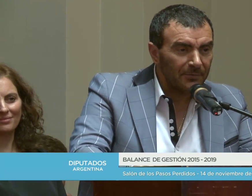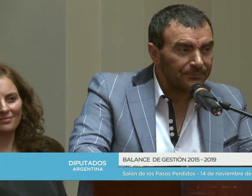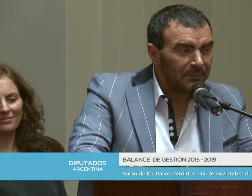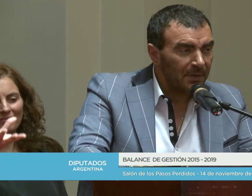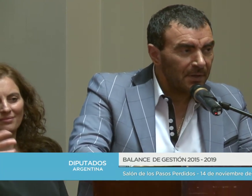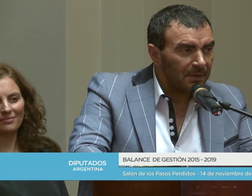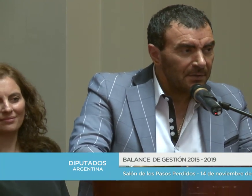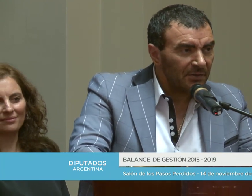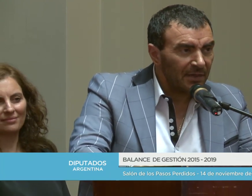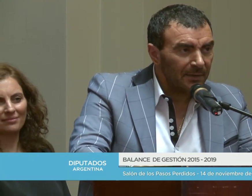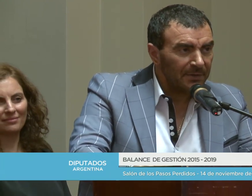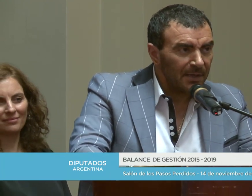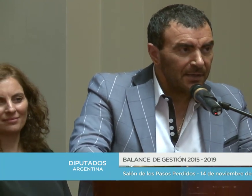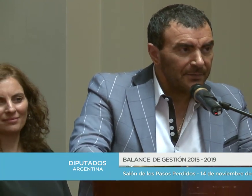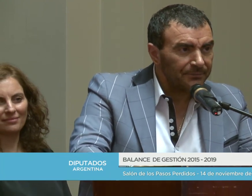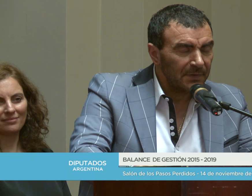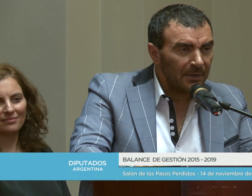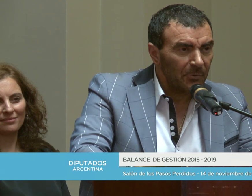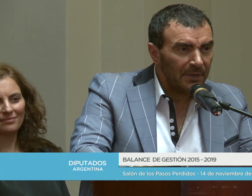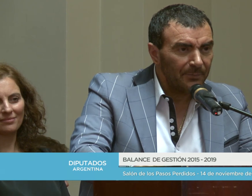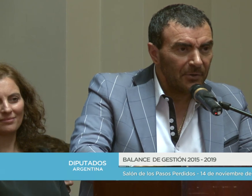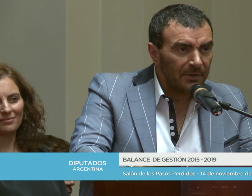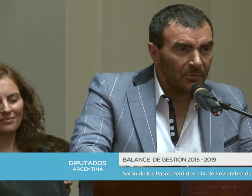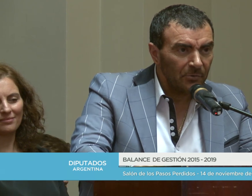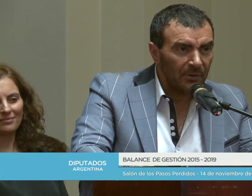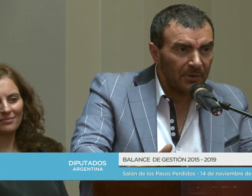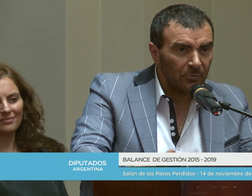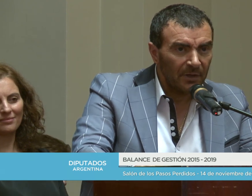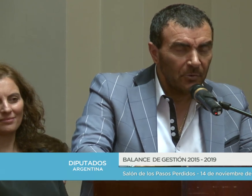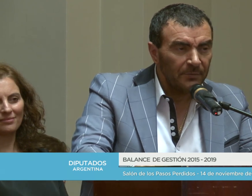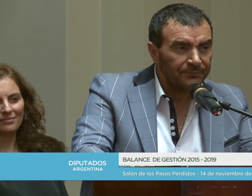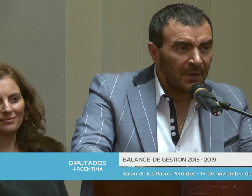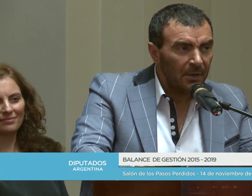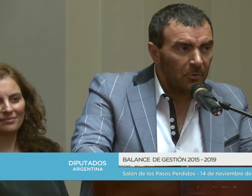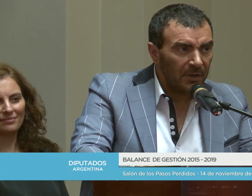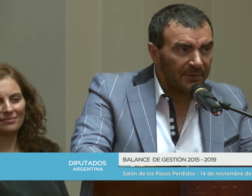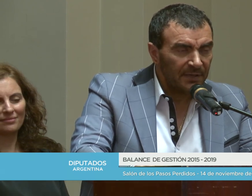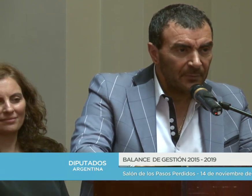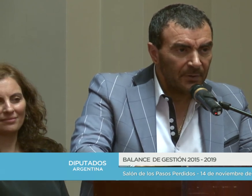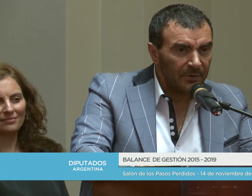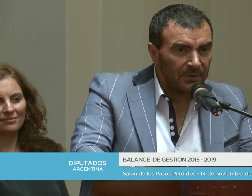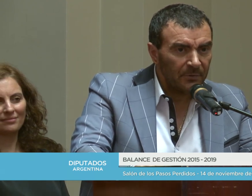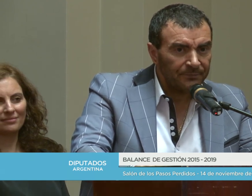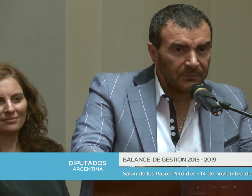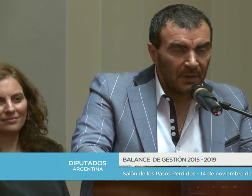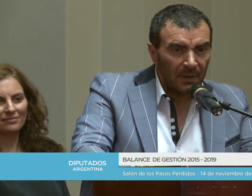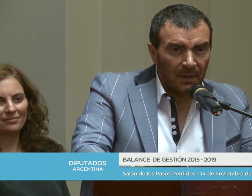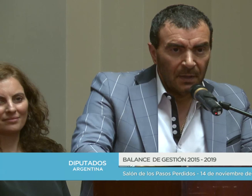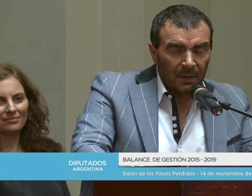término necesariamente que proviene del peronismo, ¿no? Si bien lo usamos los que militamos en el